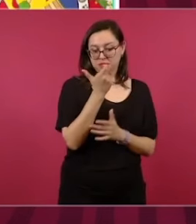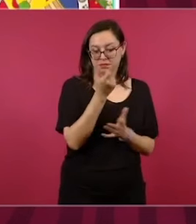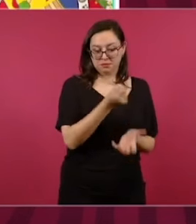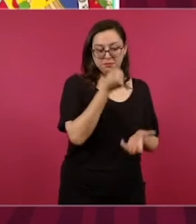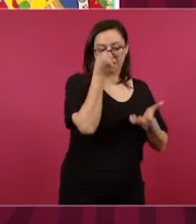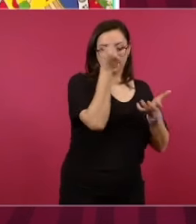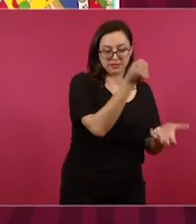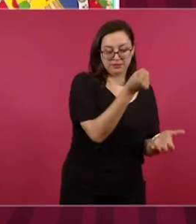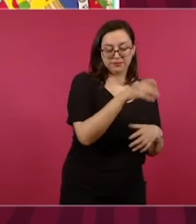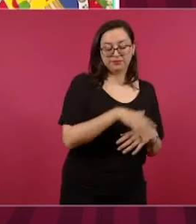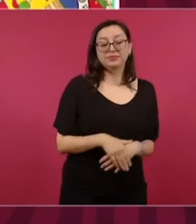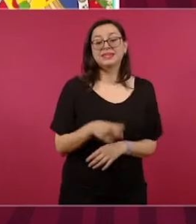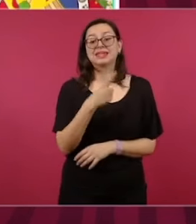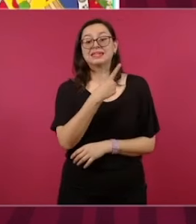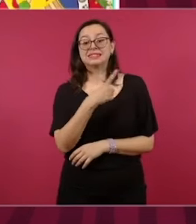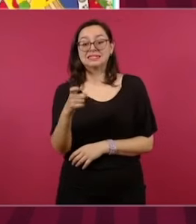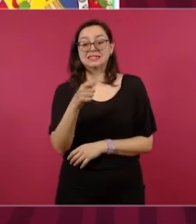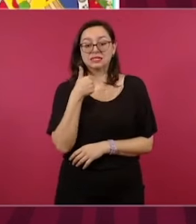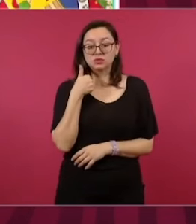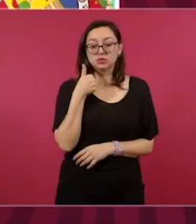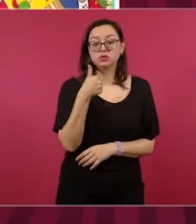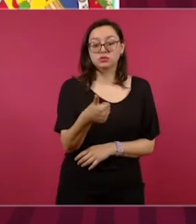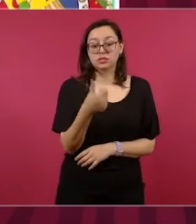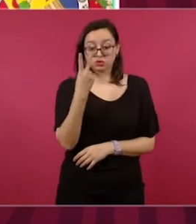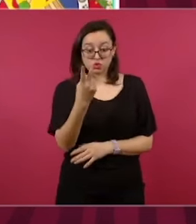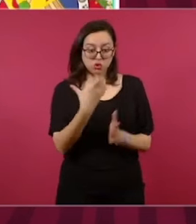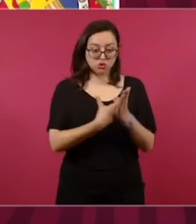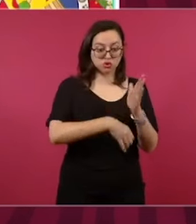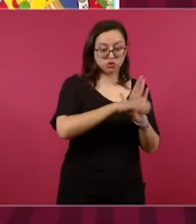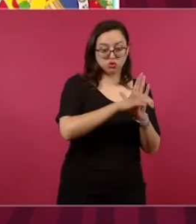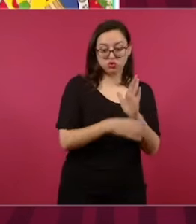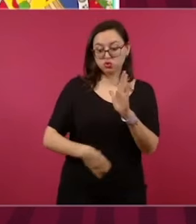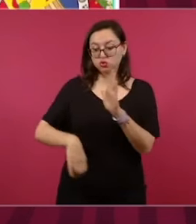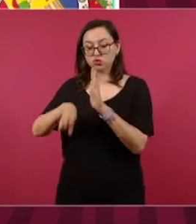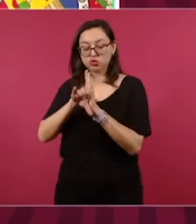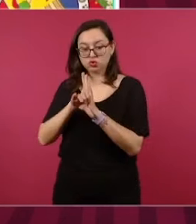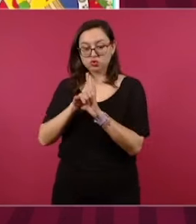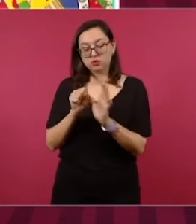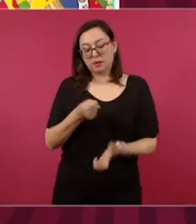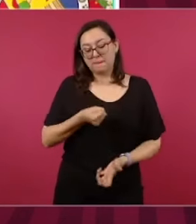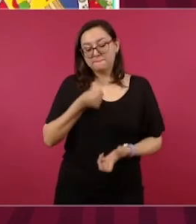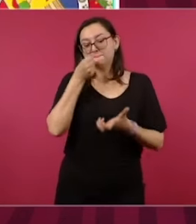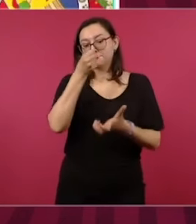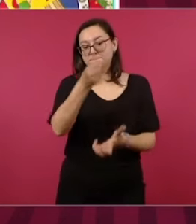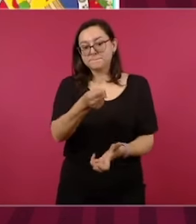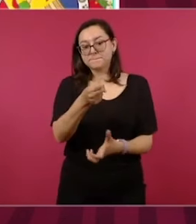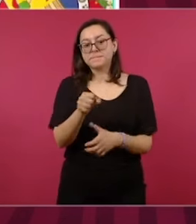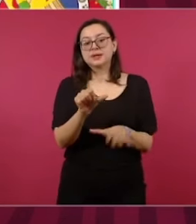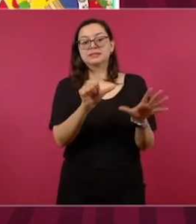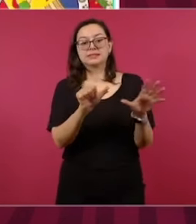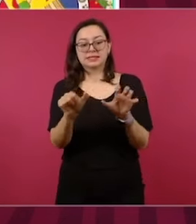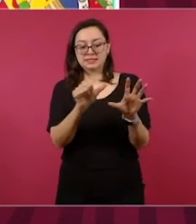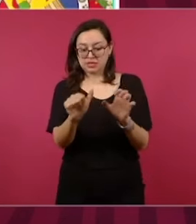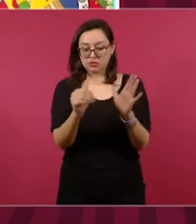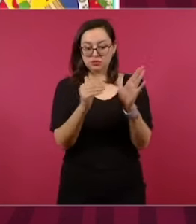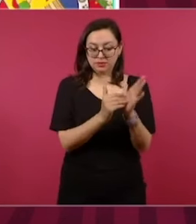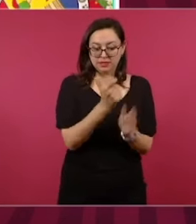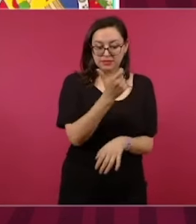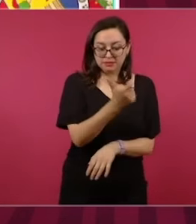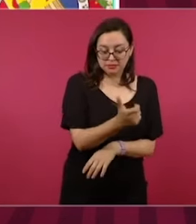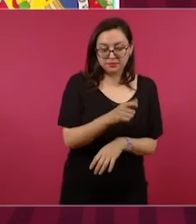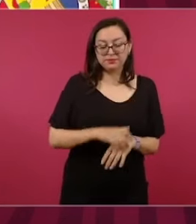400,000 pesos, 106 de dos consultorios, los cuales recibirán 600,000 pesos,